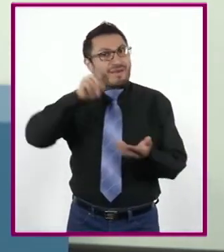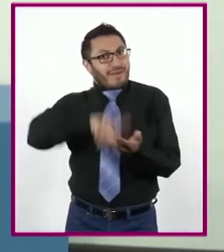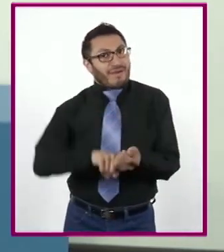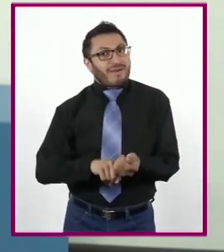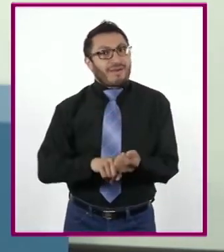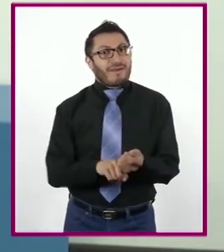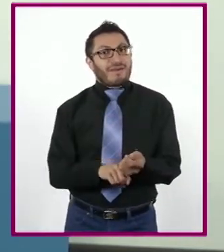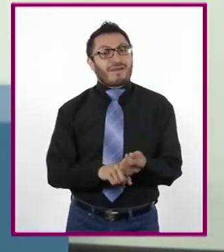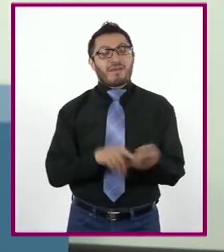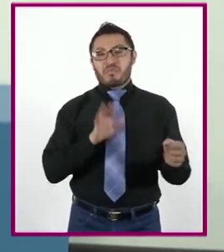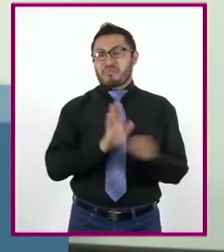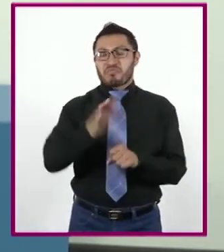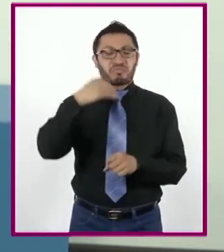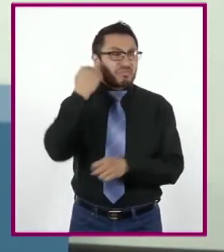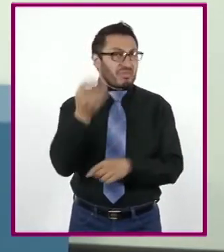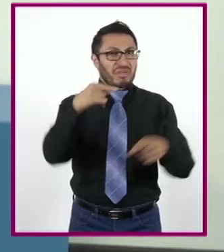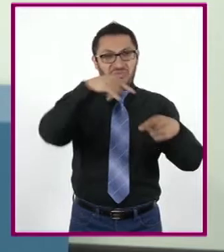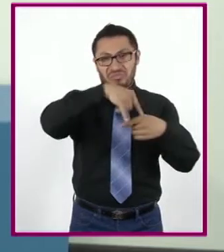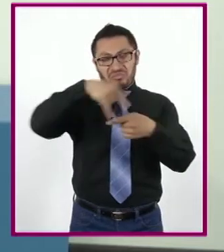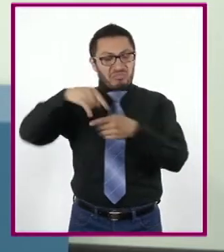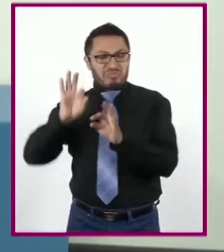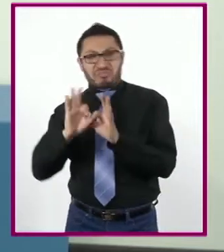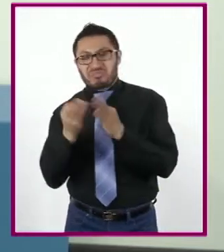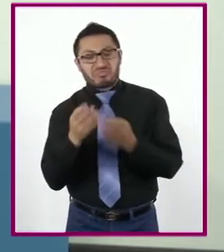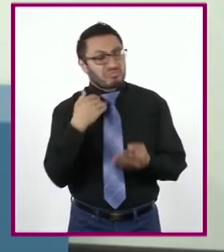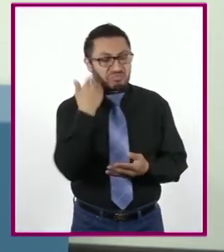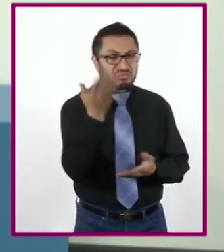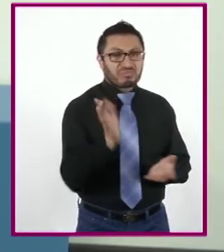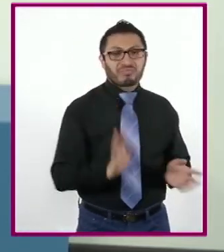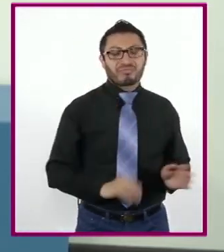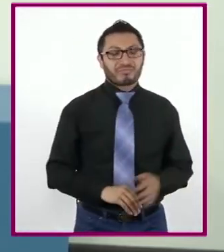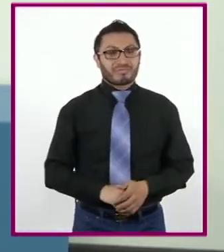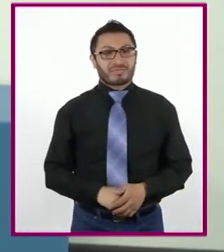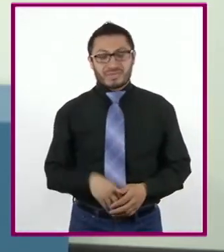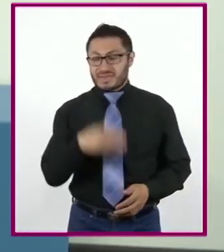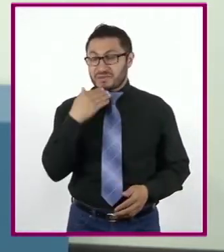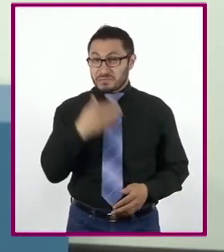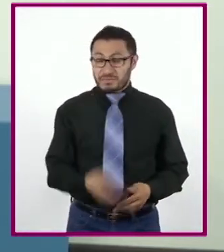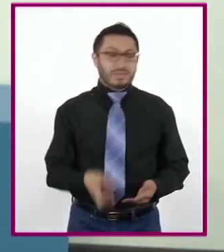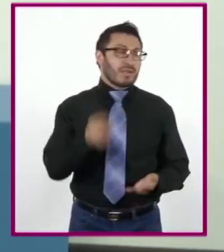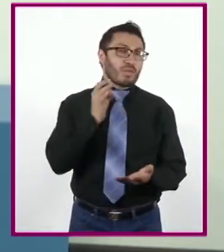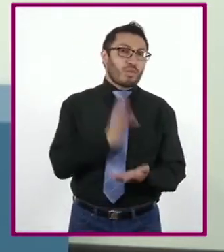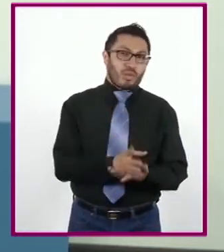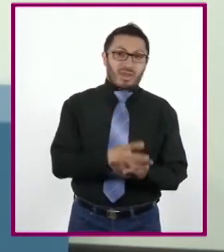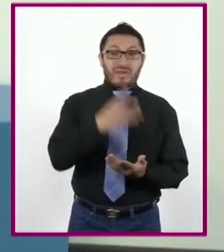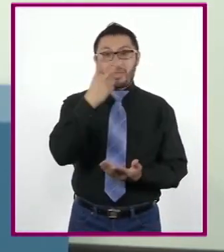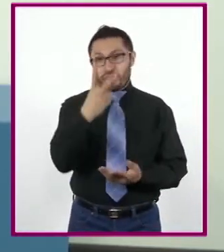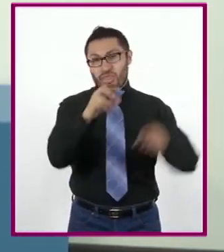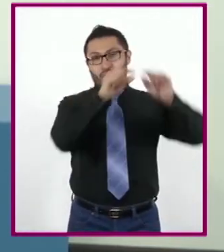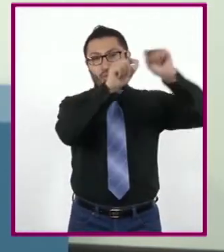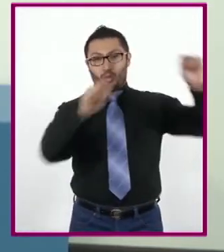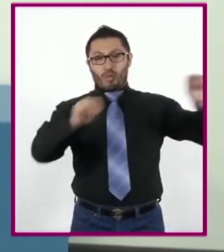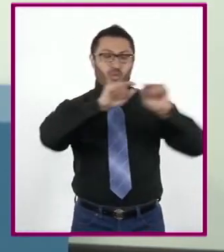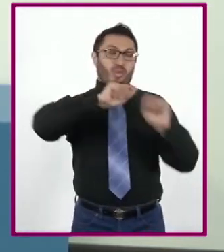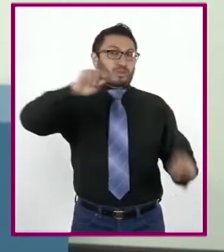trazarse en cualquier cuadrilátero? Muy bien, solo es posible 2